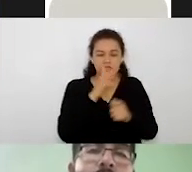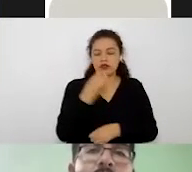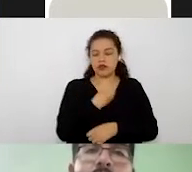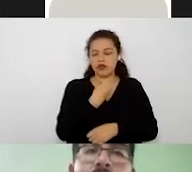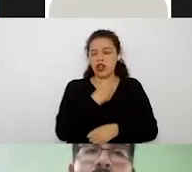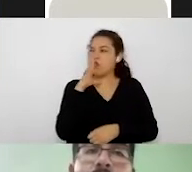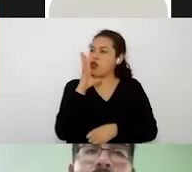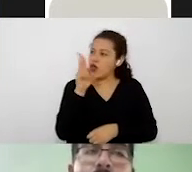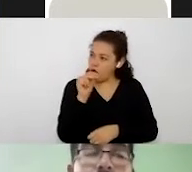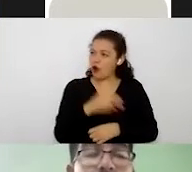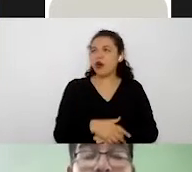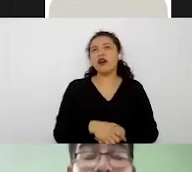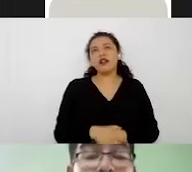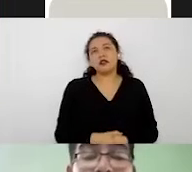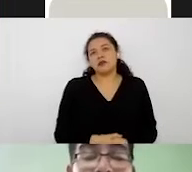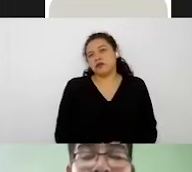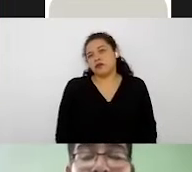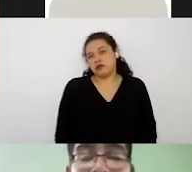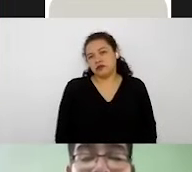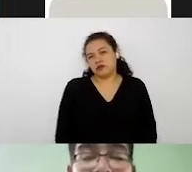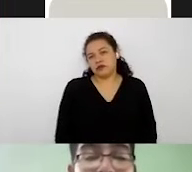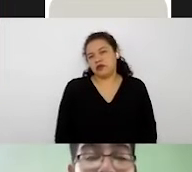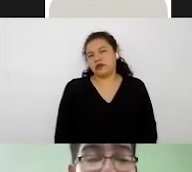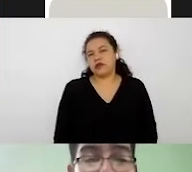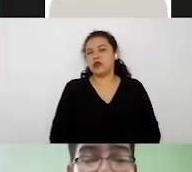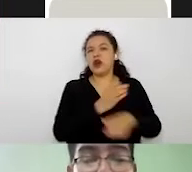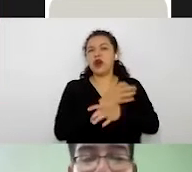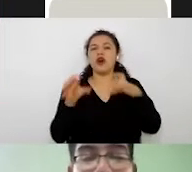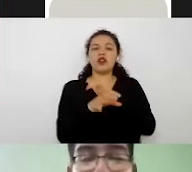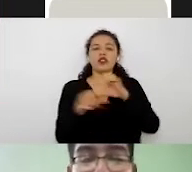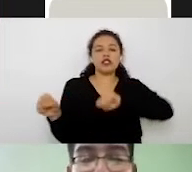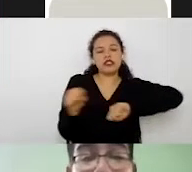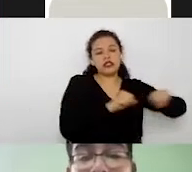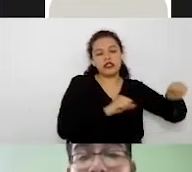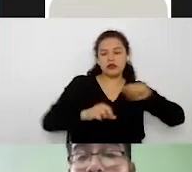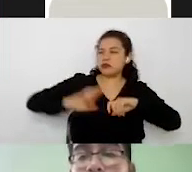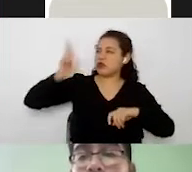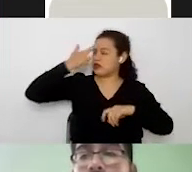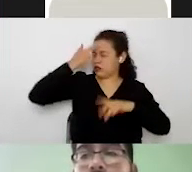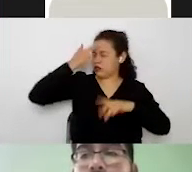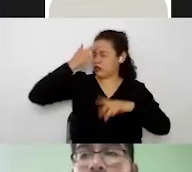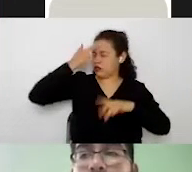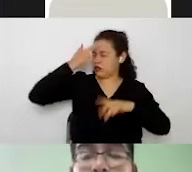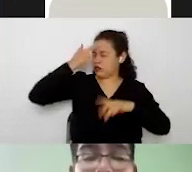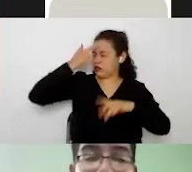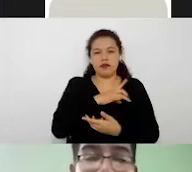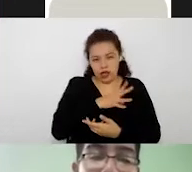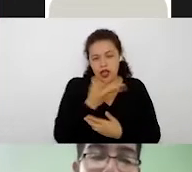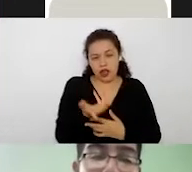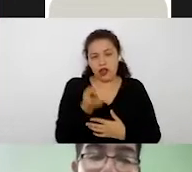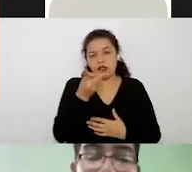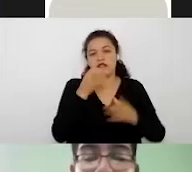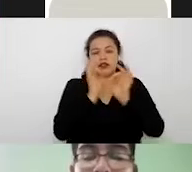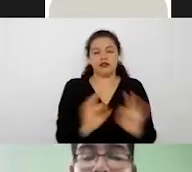que recuerdo cosas quizás de sismos anteriores que he vivido y me da miedo. Entonces, pues es importante que